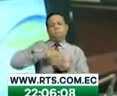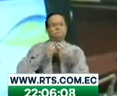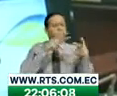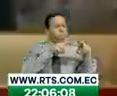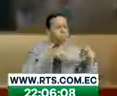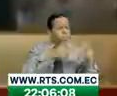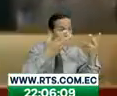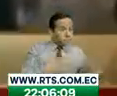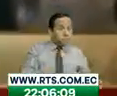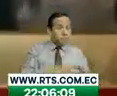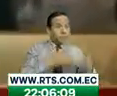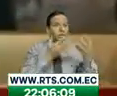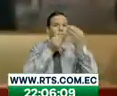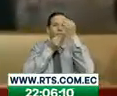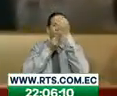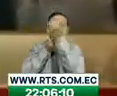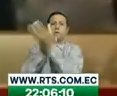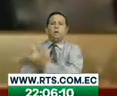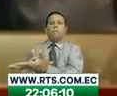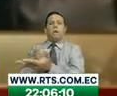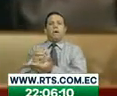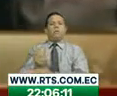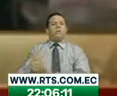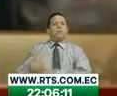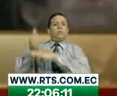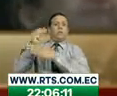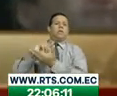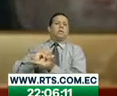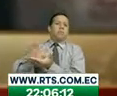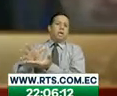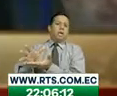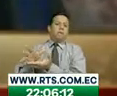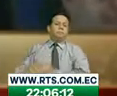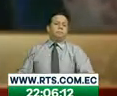recomiende o no la censura del legislador. Informó Carolina Basante.